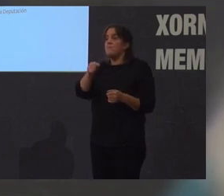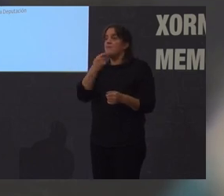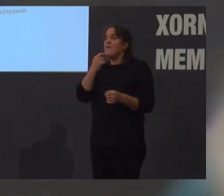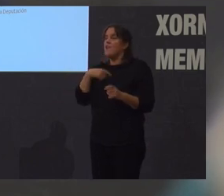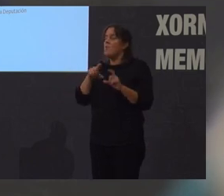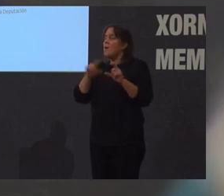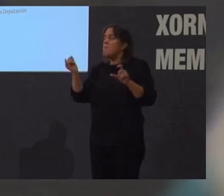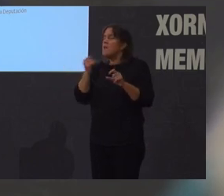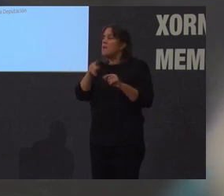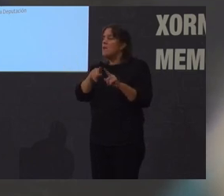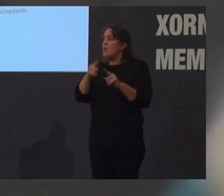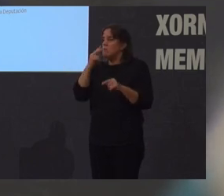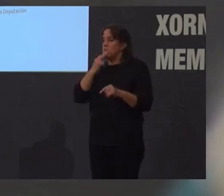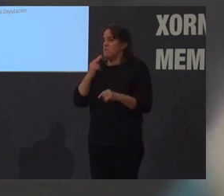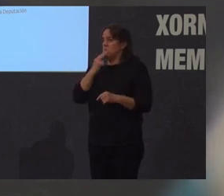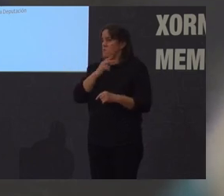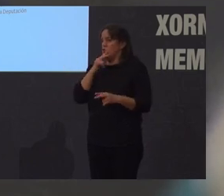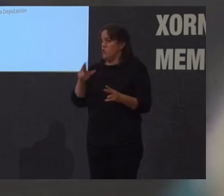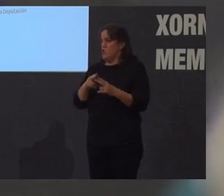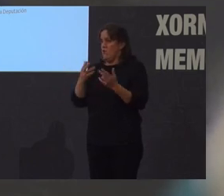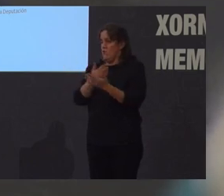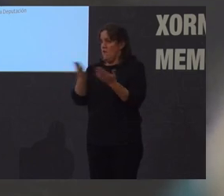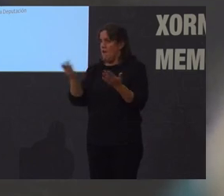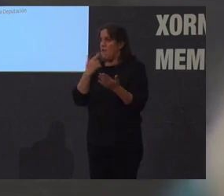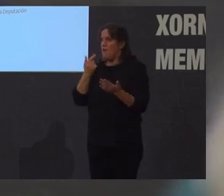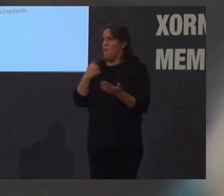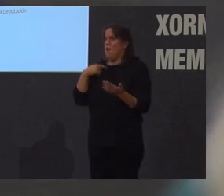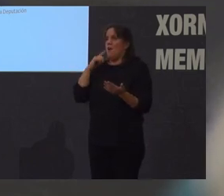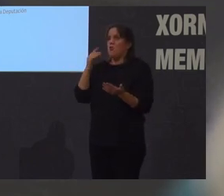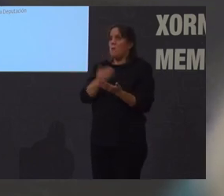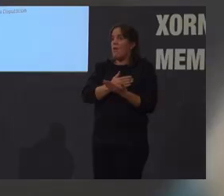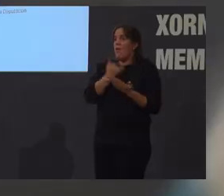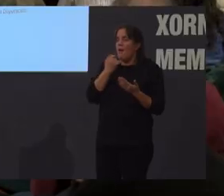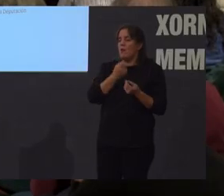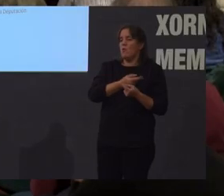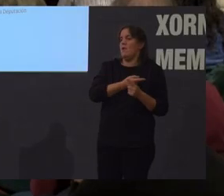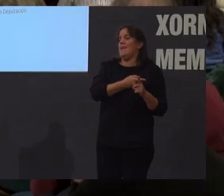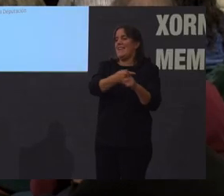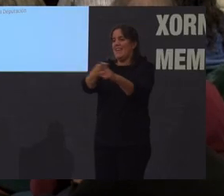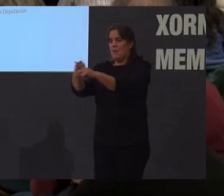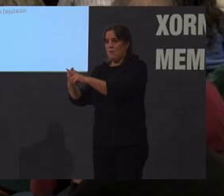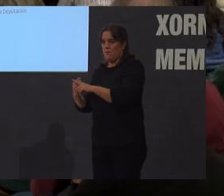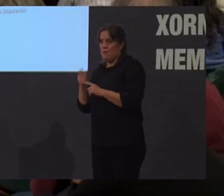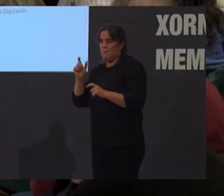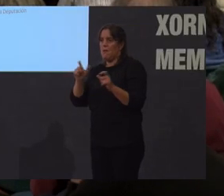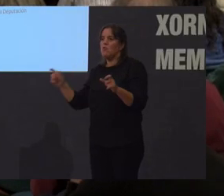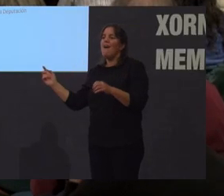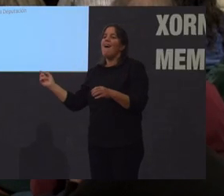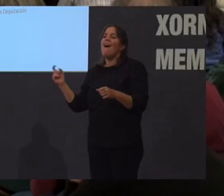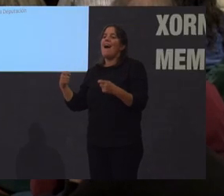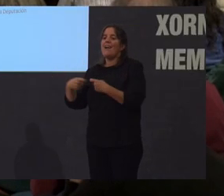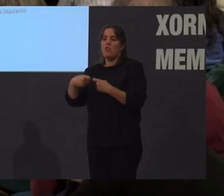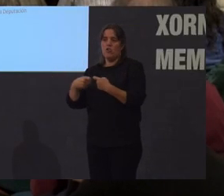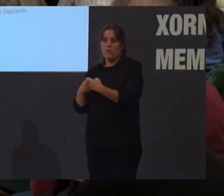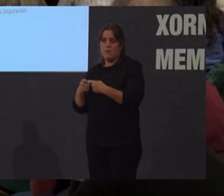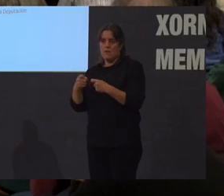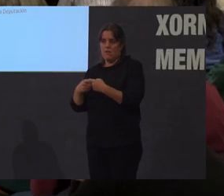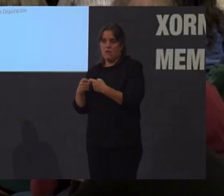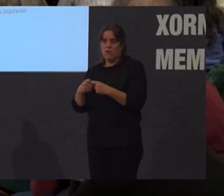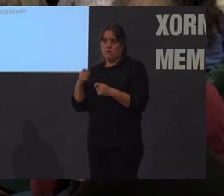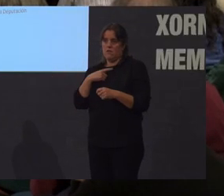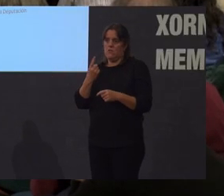Además era un empresario que estaba comprometido socialmente y repartía beneficios entre los accionistas, que eran accionistas minoritarios. En